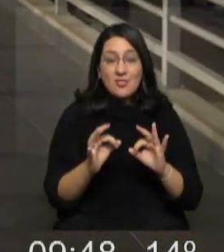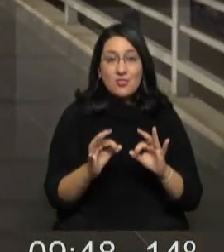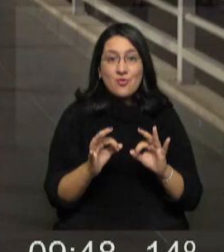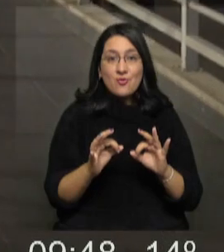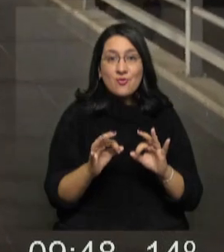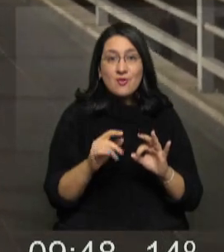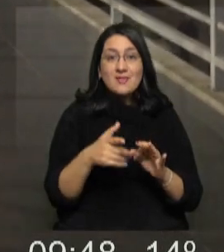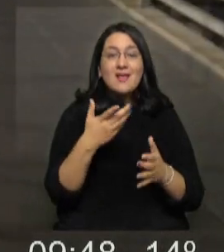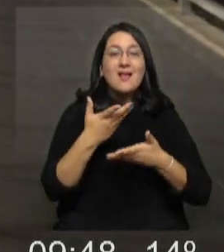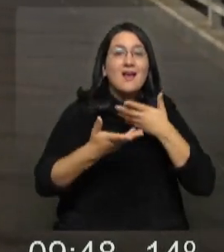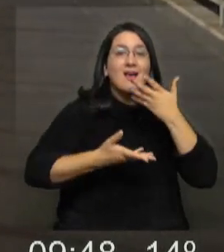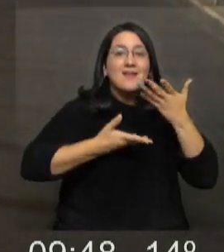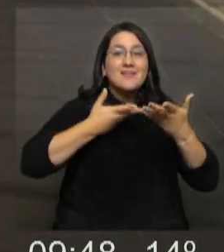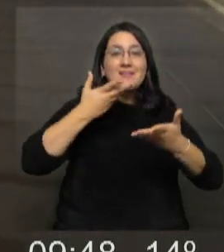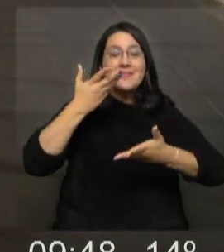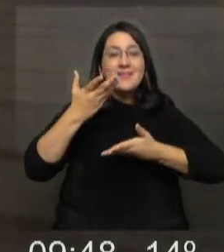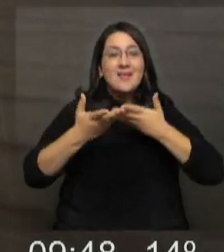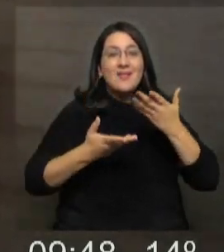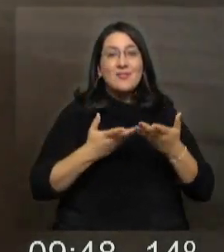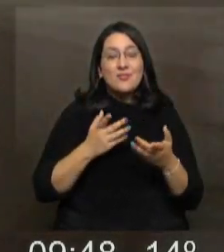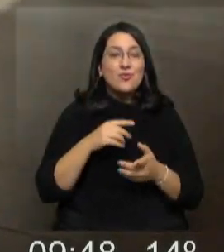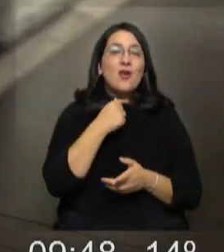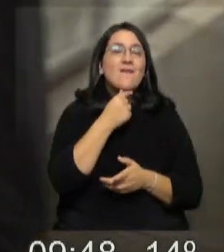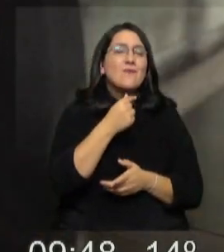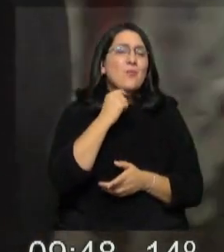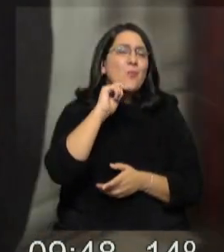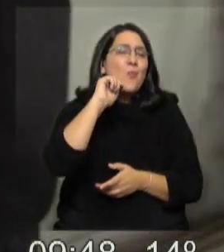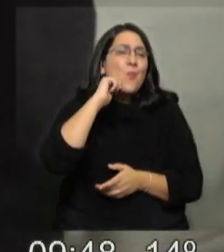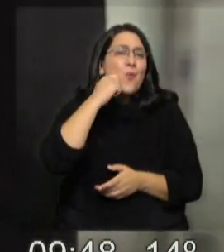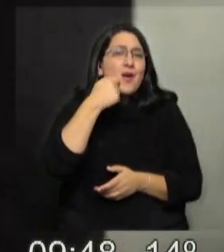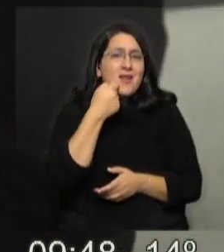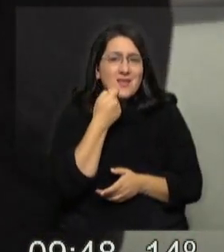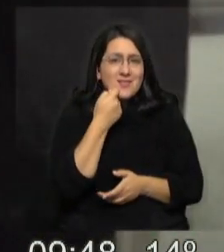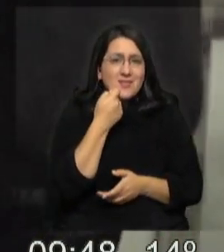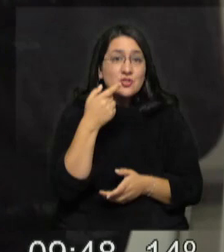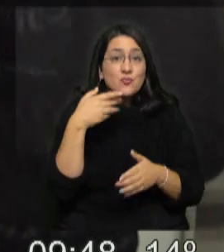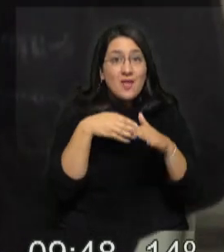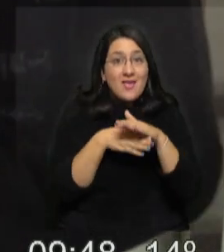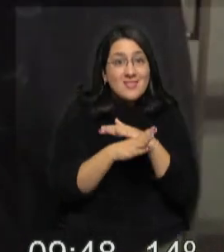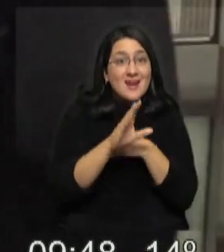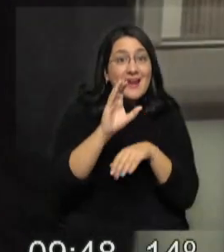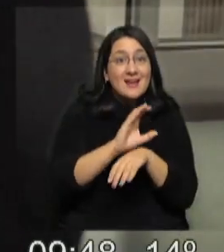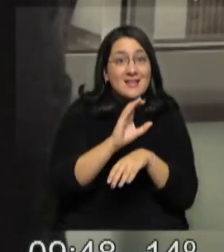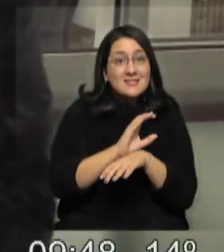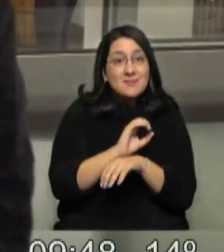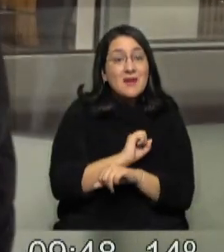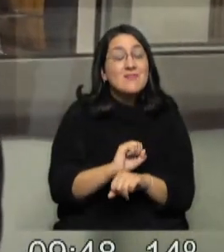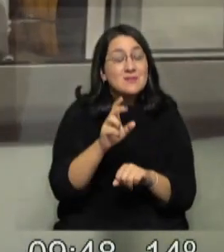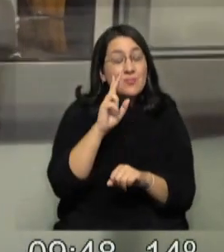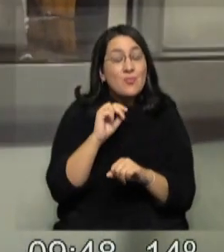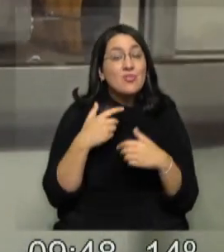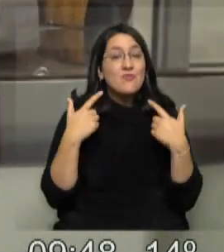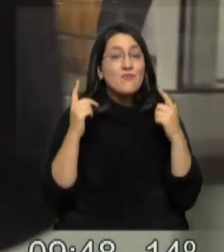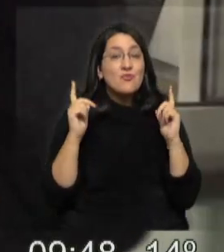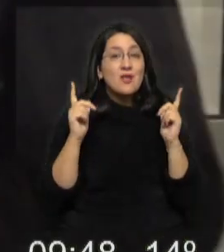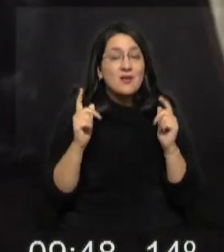donde están cantando y bueno, y están deleitándonos con su voz. Yo me voy a meter en la clase para ver si lo podemos disfrutar.